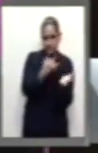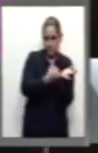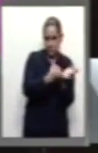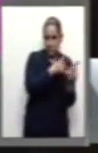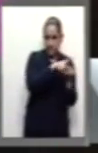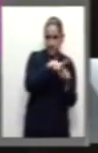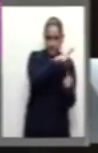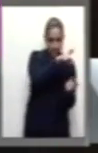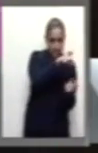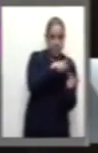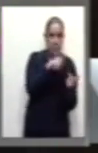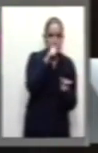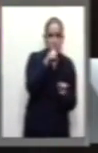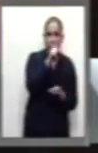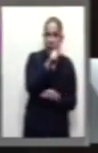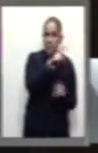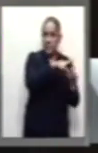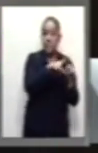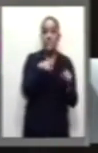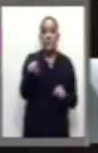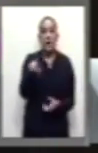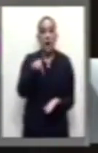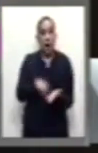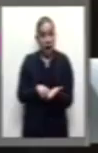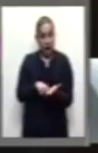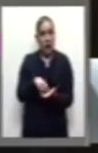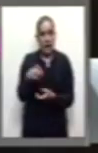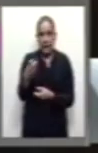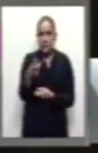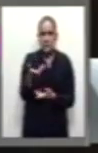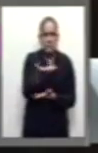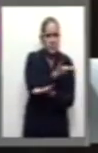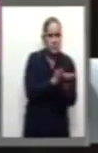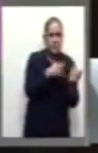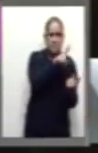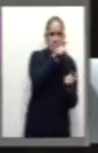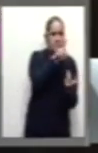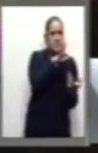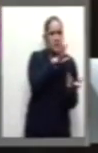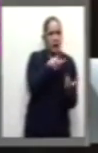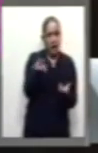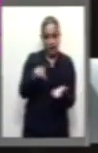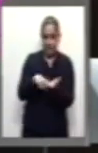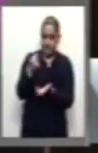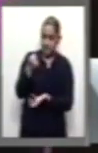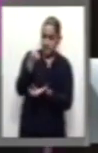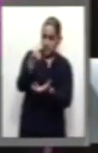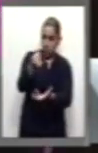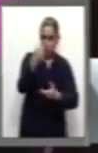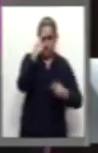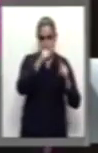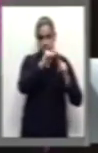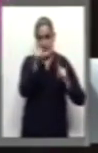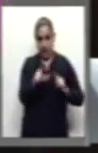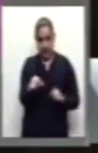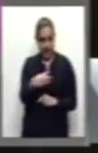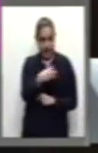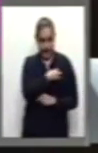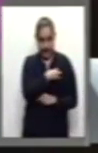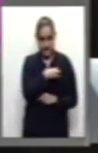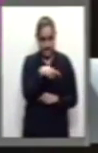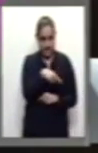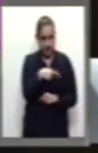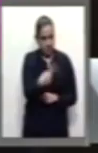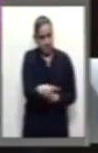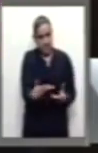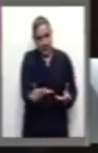resolvió ese dilema, el hecho de que la capital o las capitales de los estados, pero en este caso la capital de la República, tenía